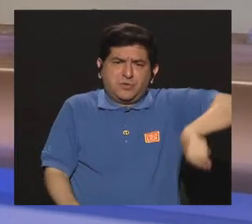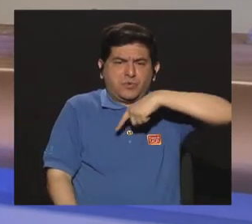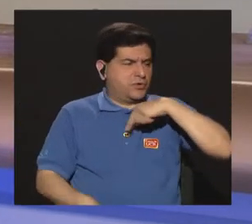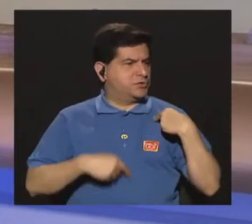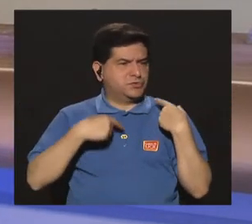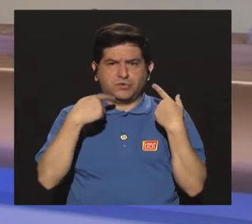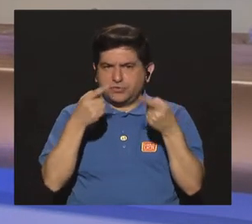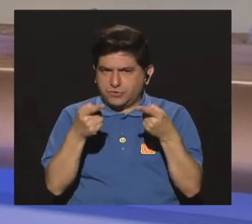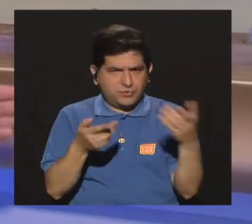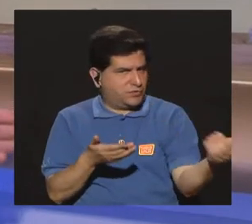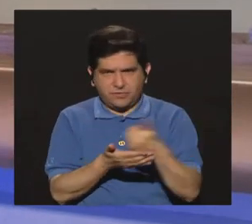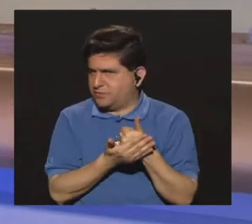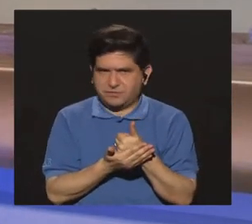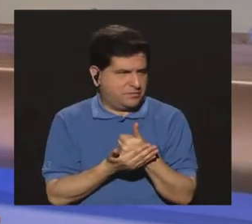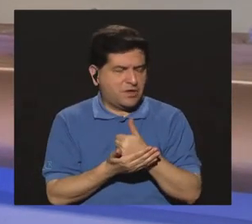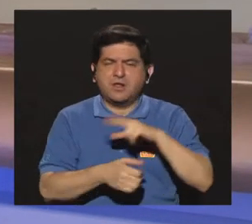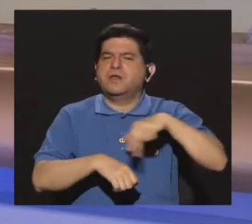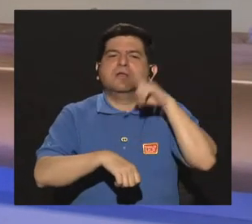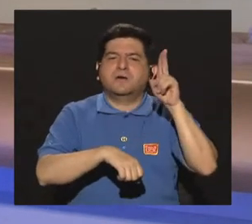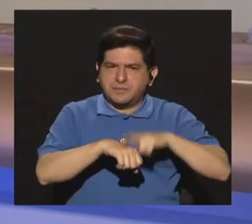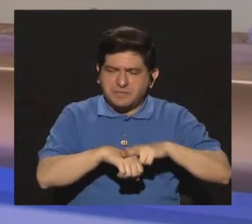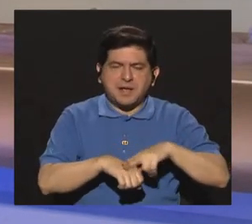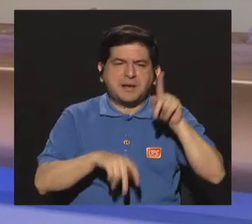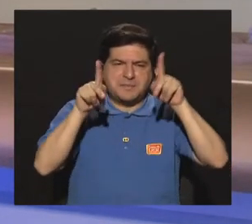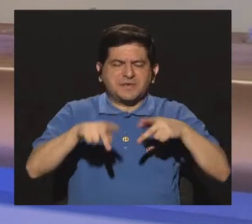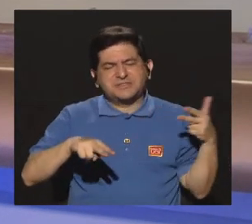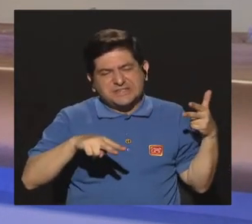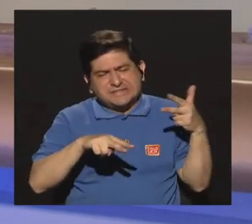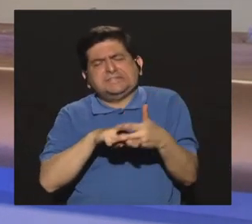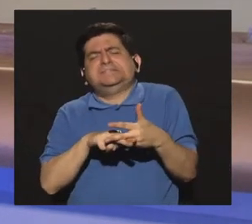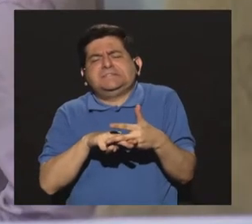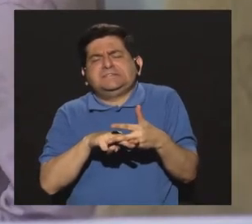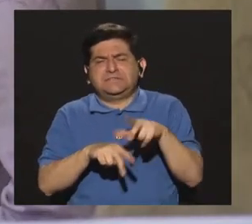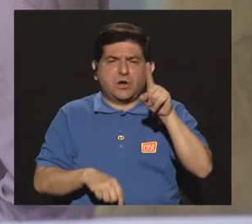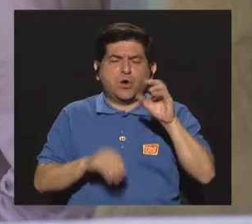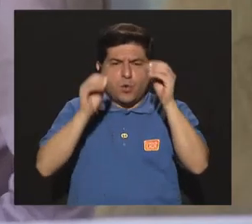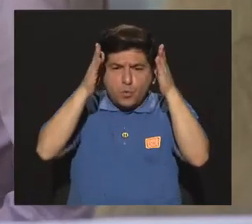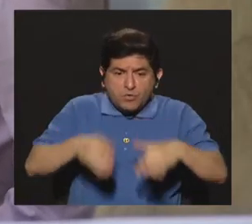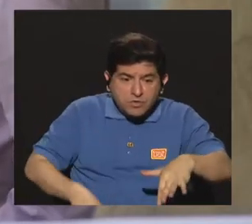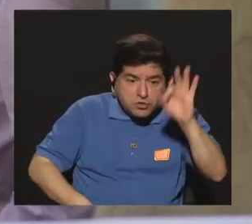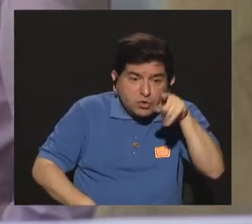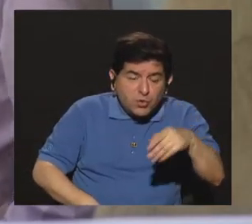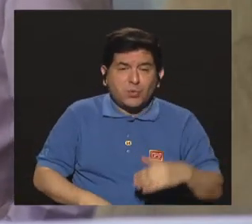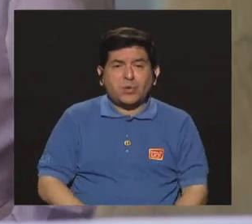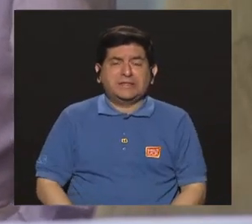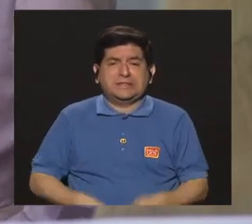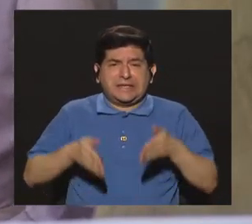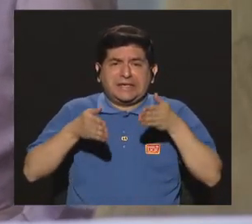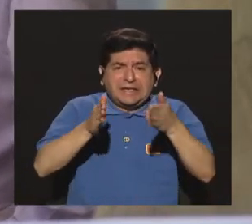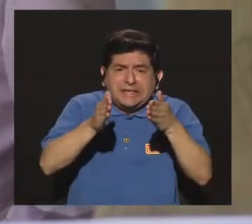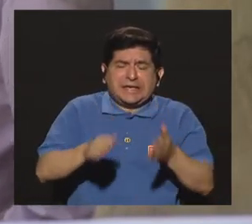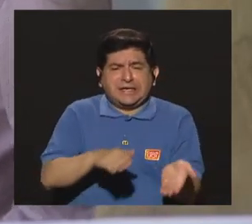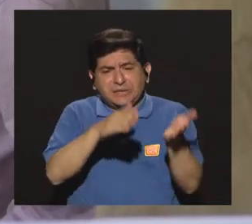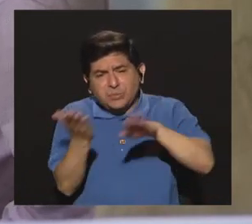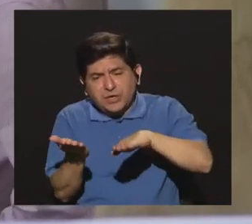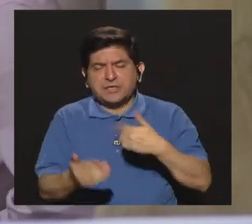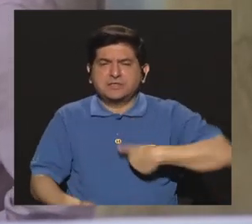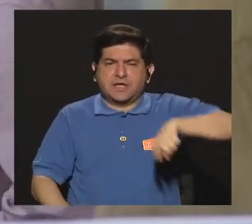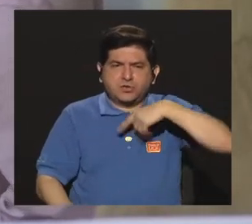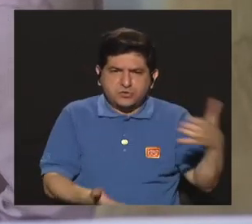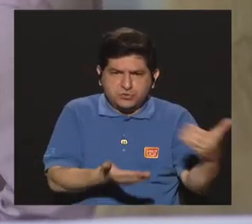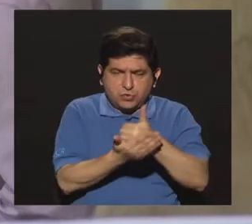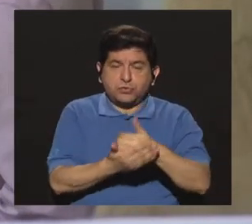atropella o un profesor lo encuentra en la calle muerto entonces los recogemos guardaparques y lo recogemos y bueno y